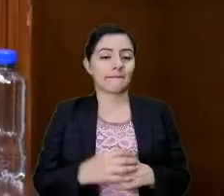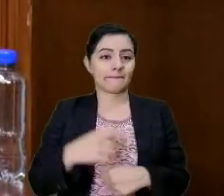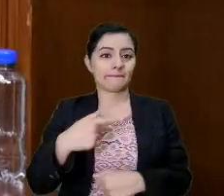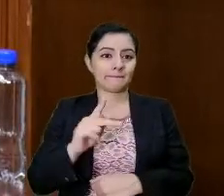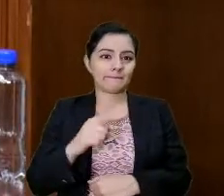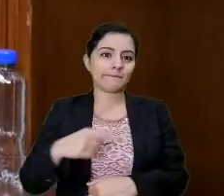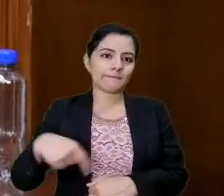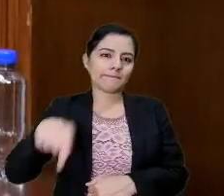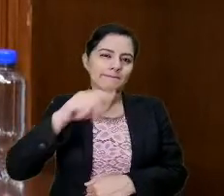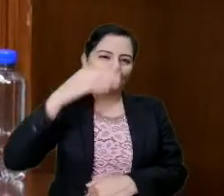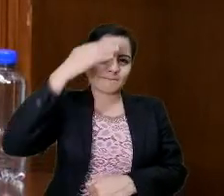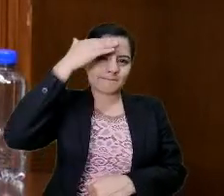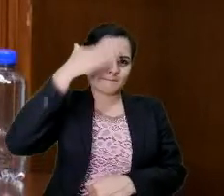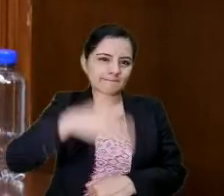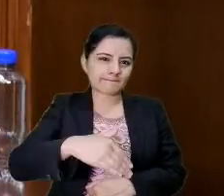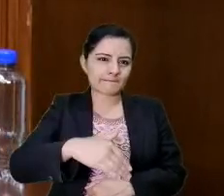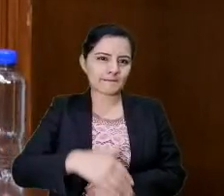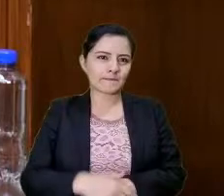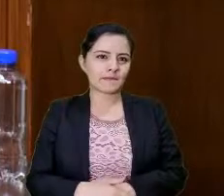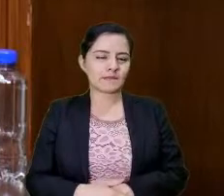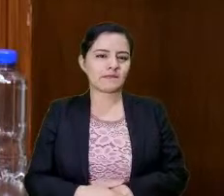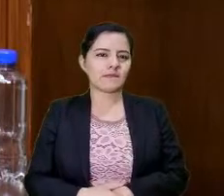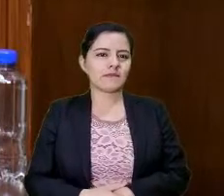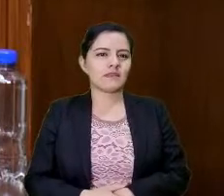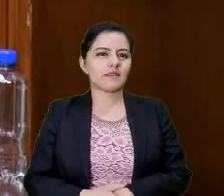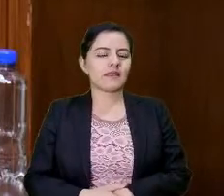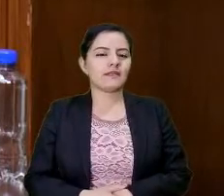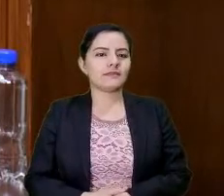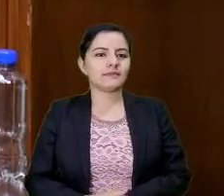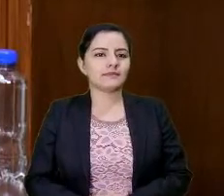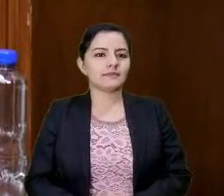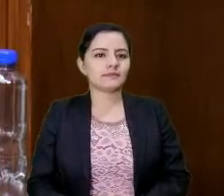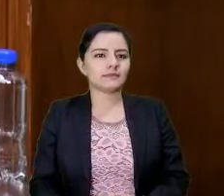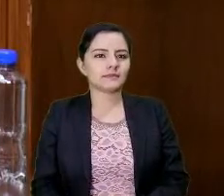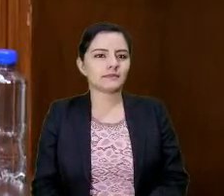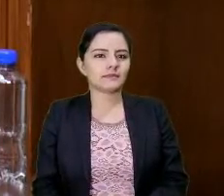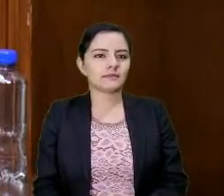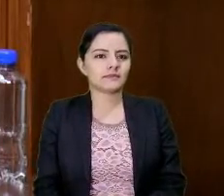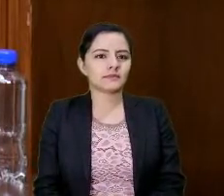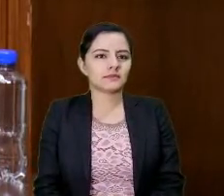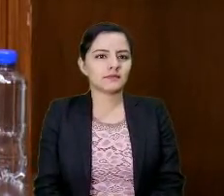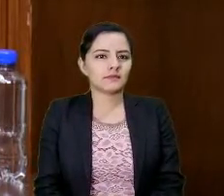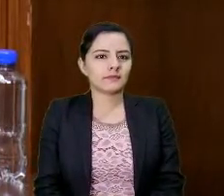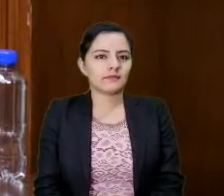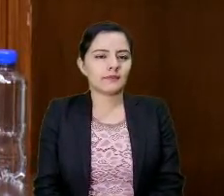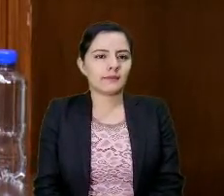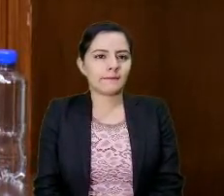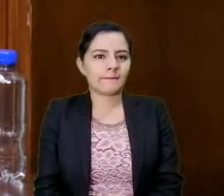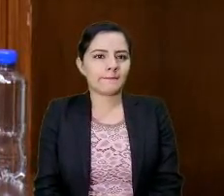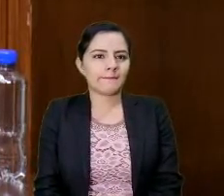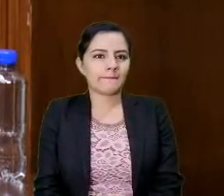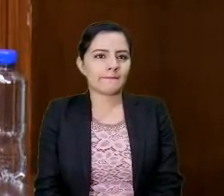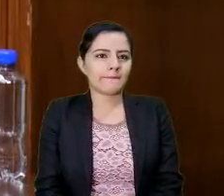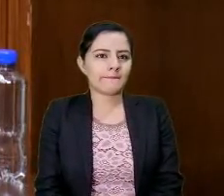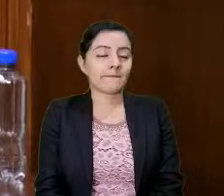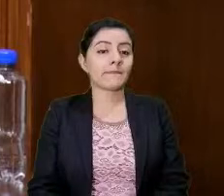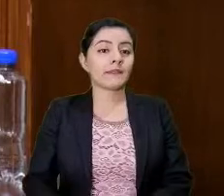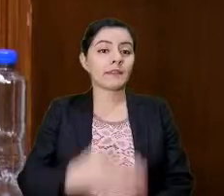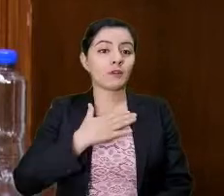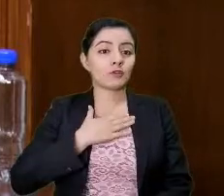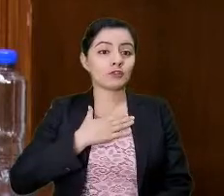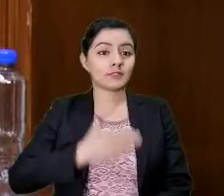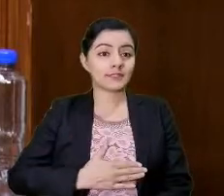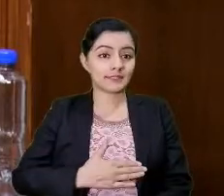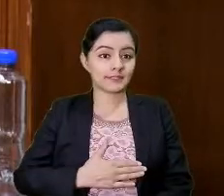una profunda decepción en cuanto a la impartición de justicia en